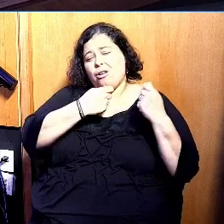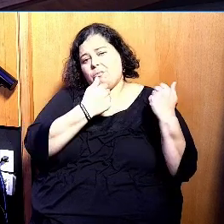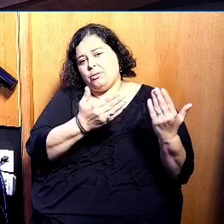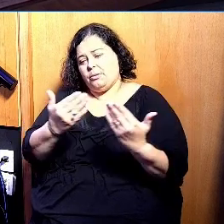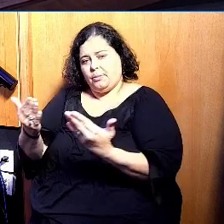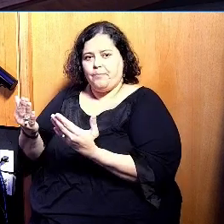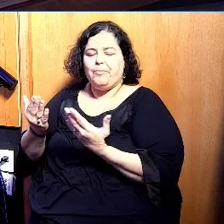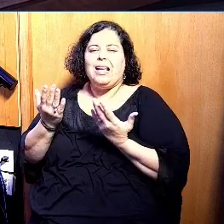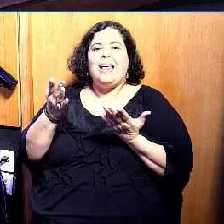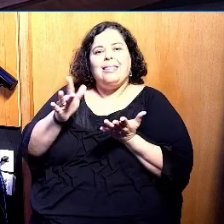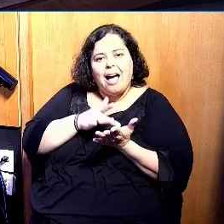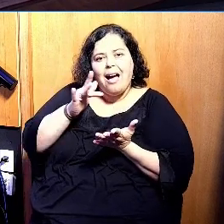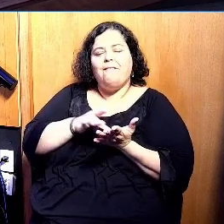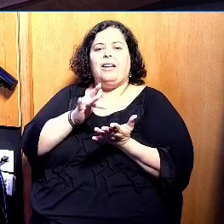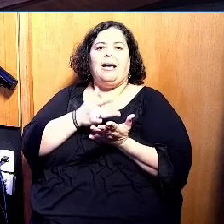educación pública.